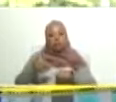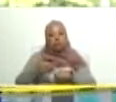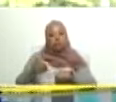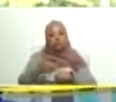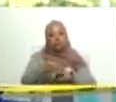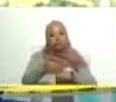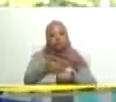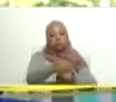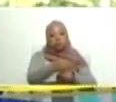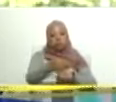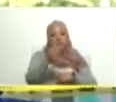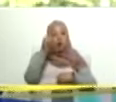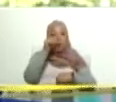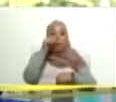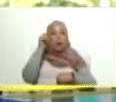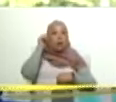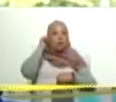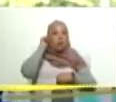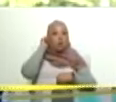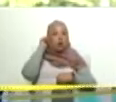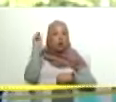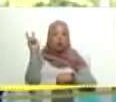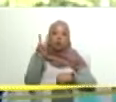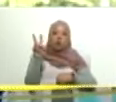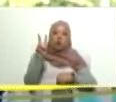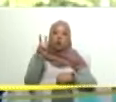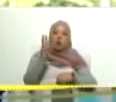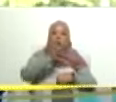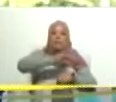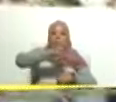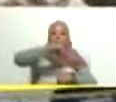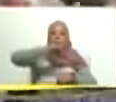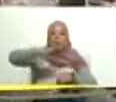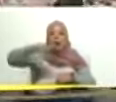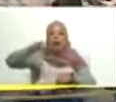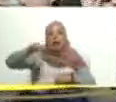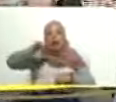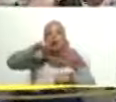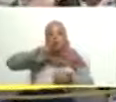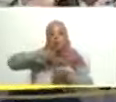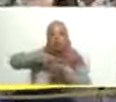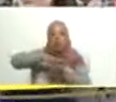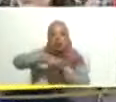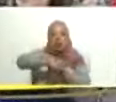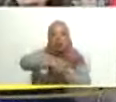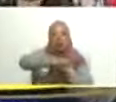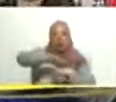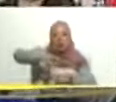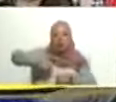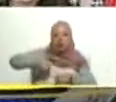y pescadoras de Venezuela, entre mares y ríos, el Esequibo es...